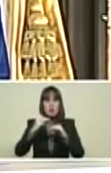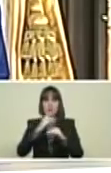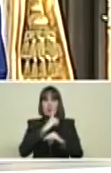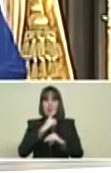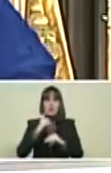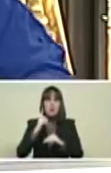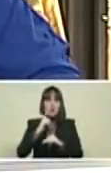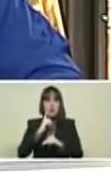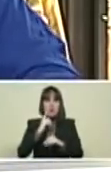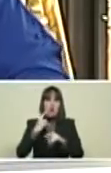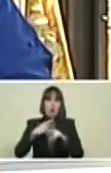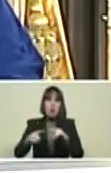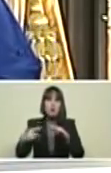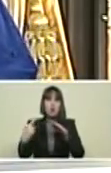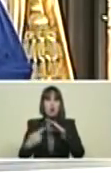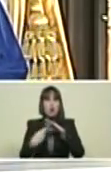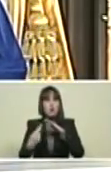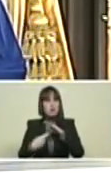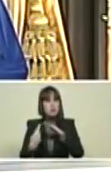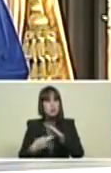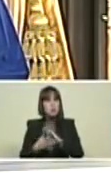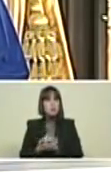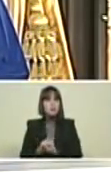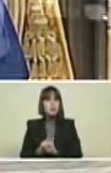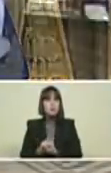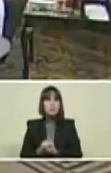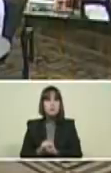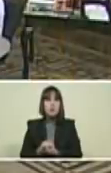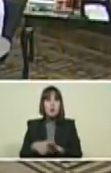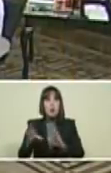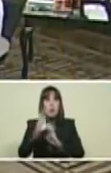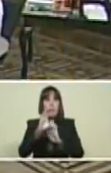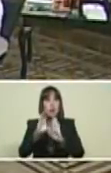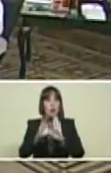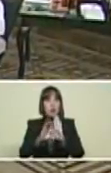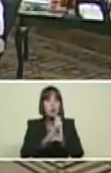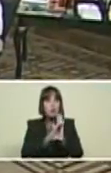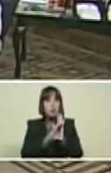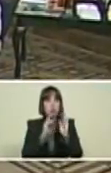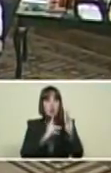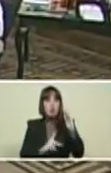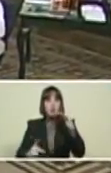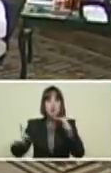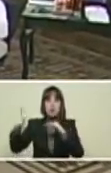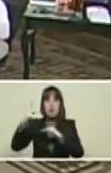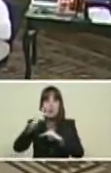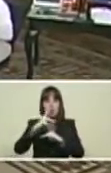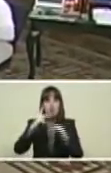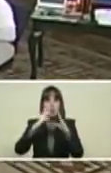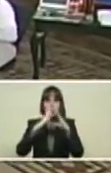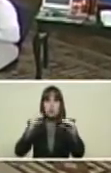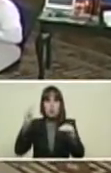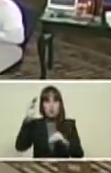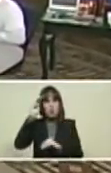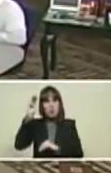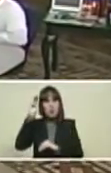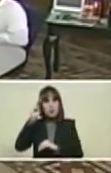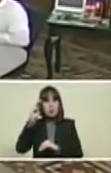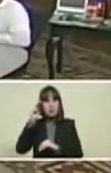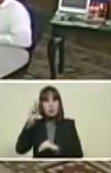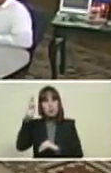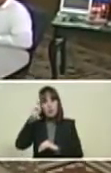Samuel Robinson, para los cursos de posgrado de todos los maestros,